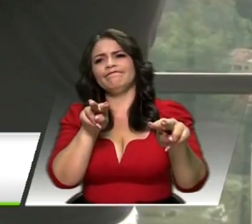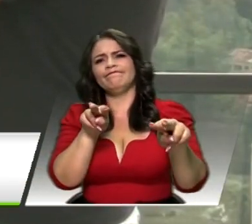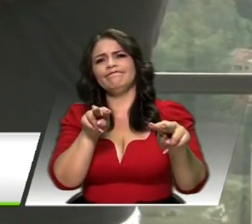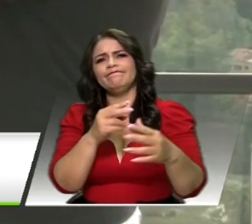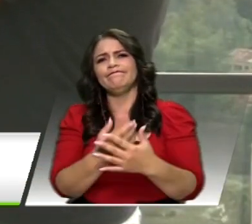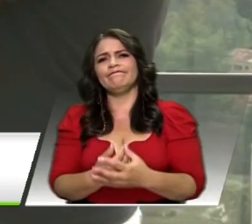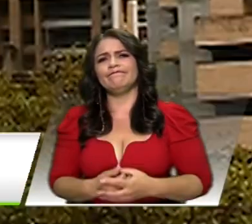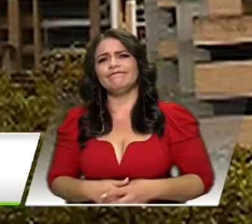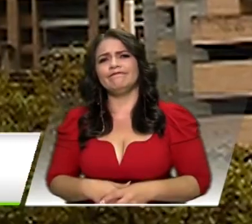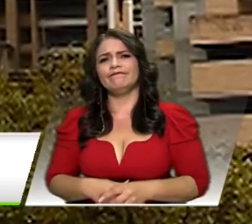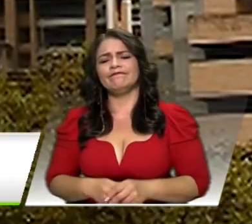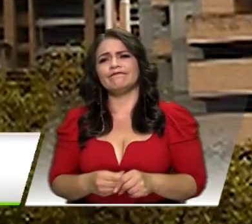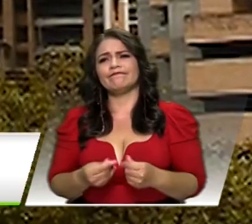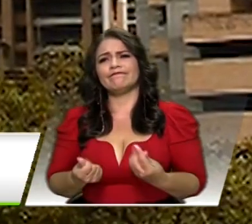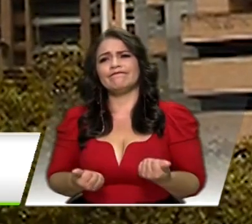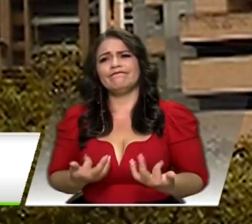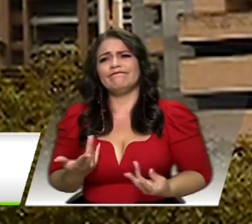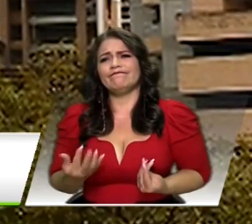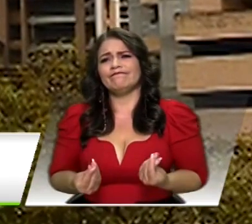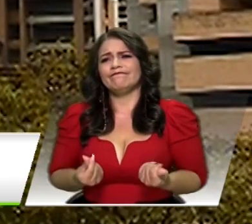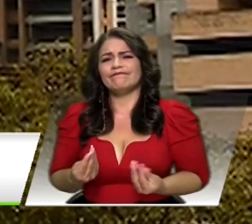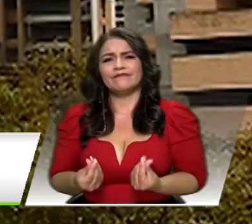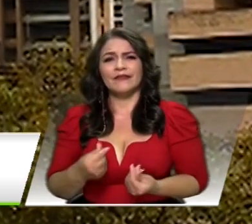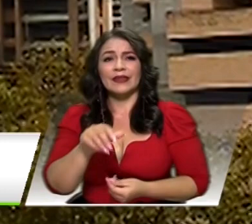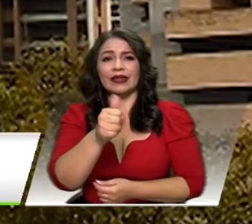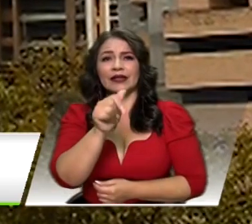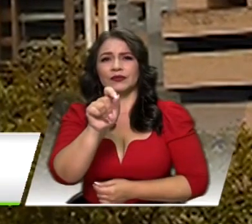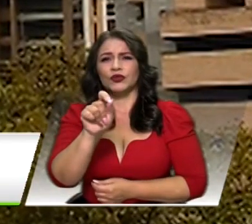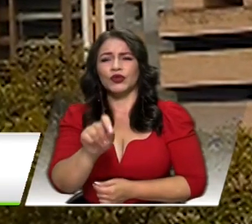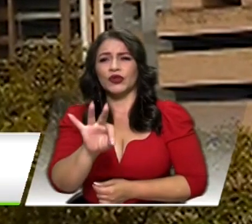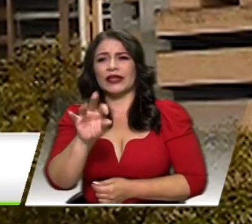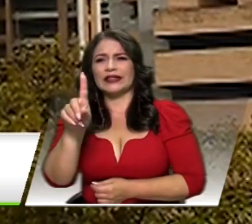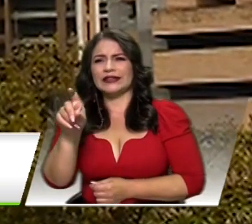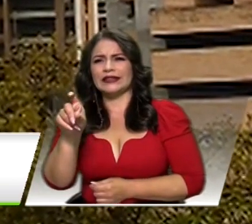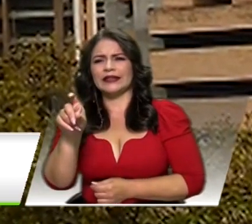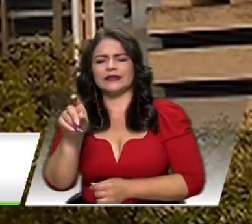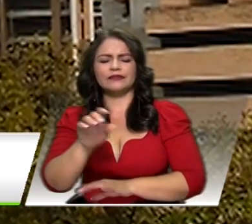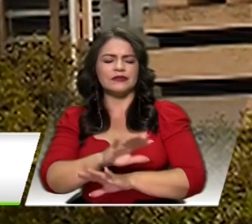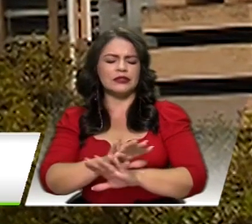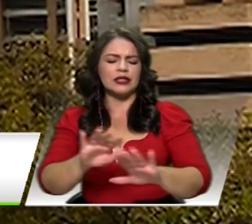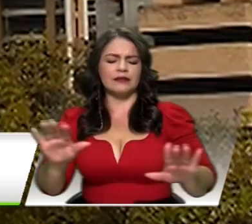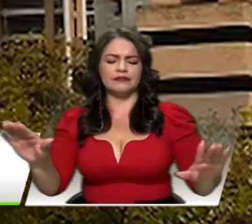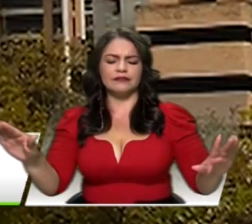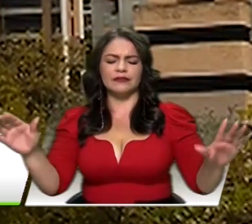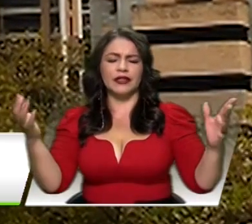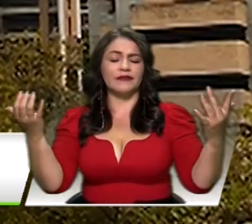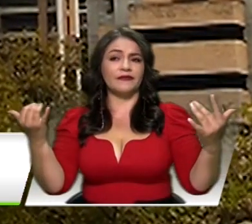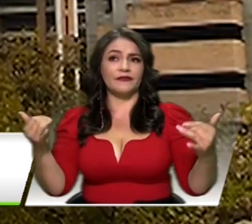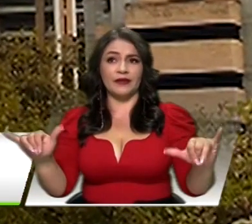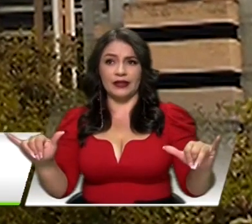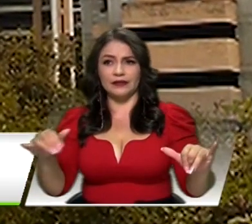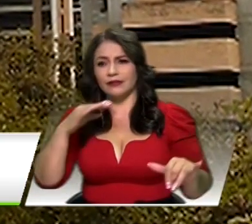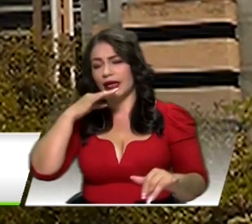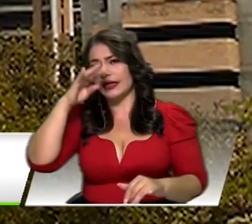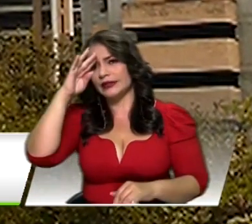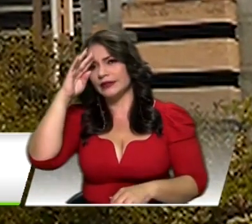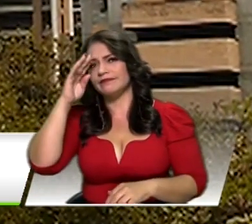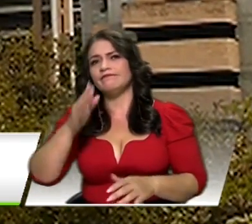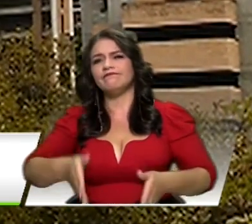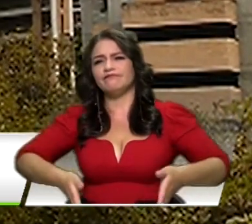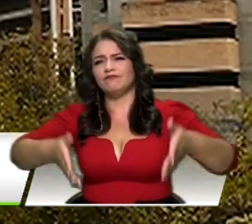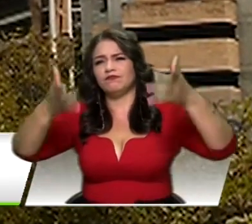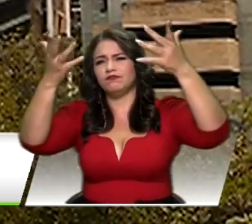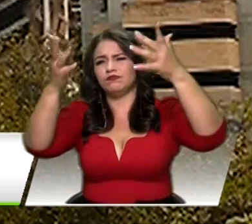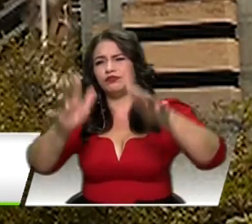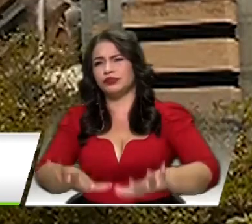intranquilas, era un hecho. Las 10:36 de la mañana marcaban el fin de un nuevo edificio enfermo en Medellín.